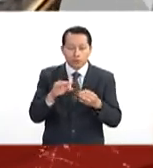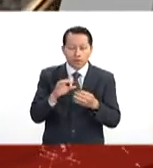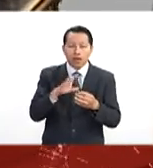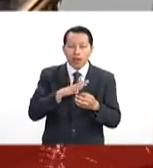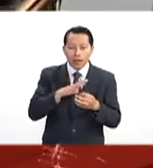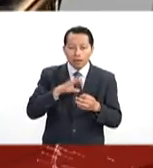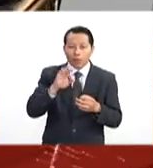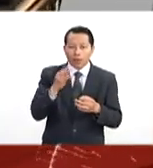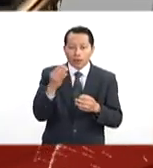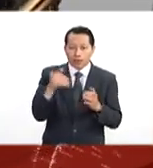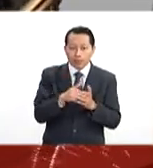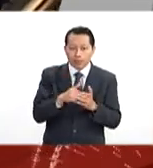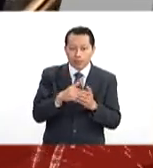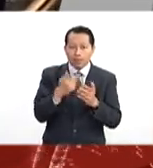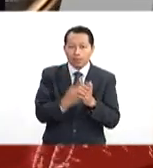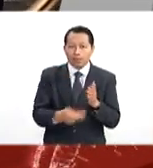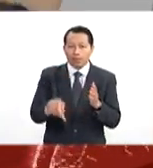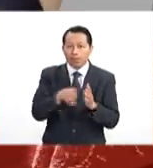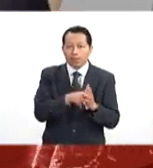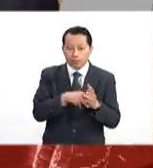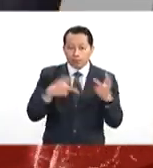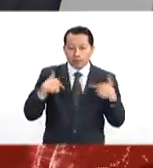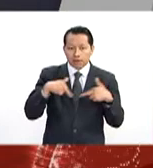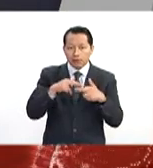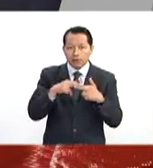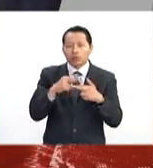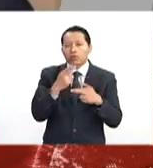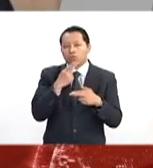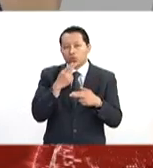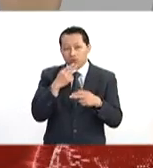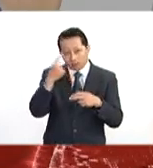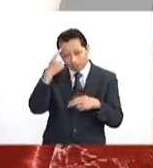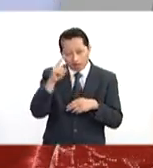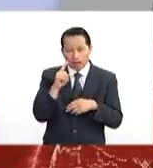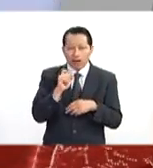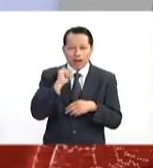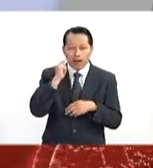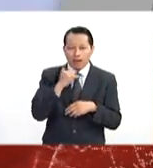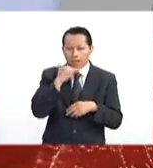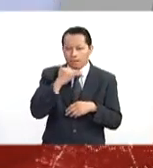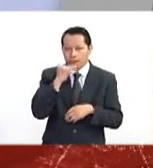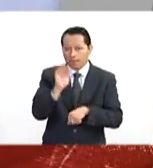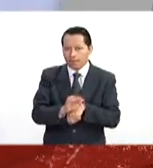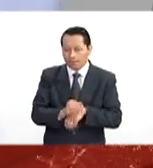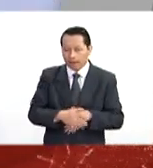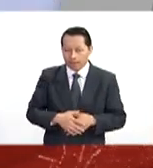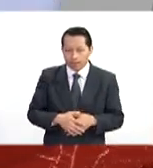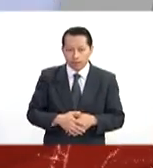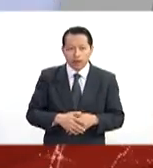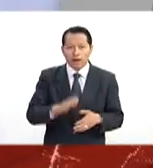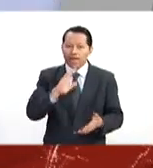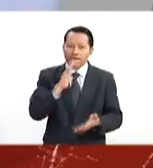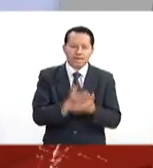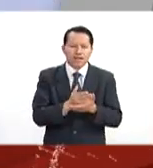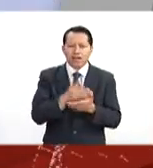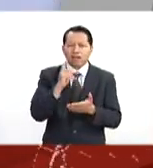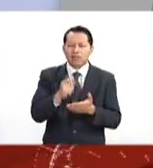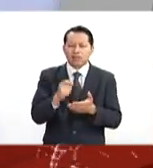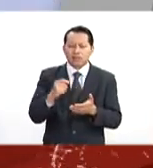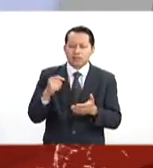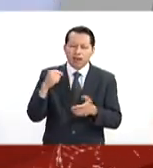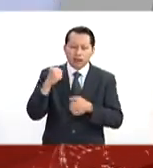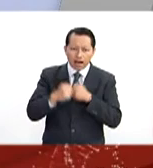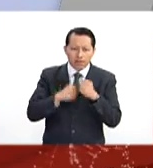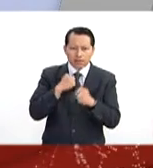recuperadas 44,000 plazas de docentes usadas con otros fines. Con esto estamos poniendo fin a décadas